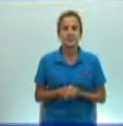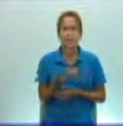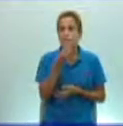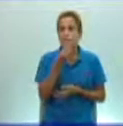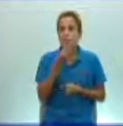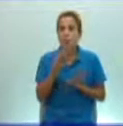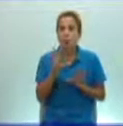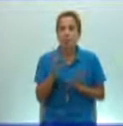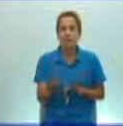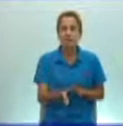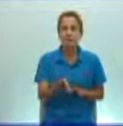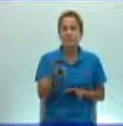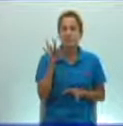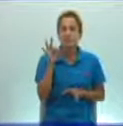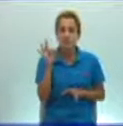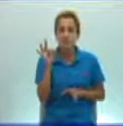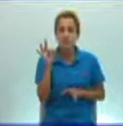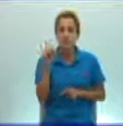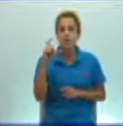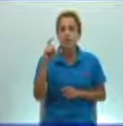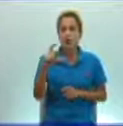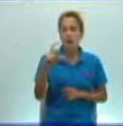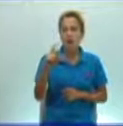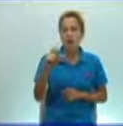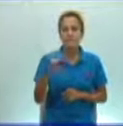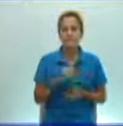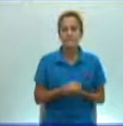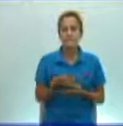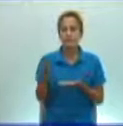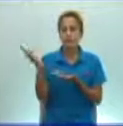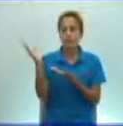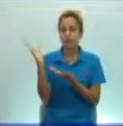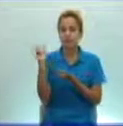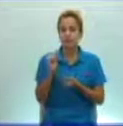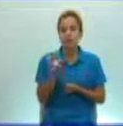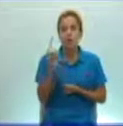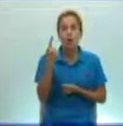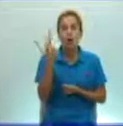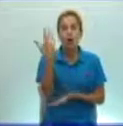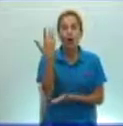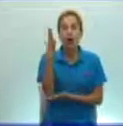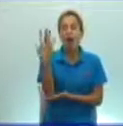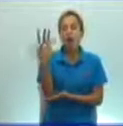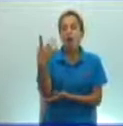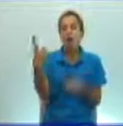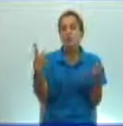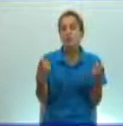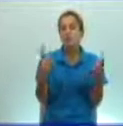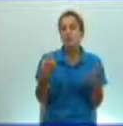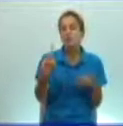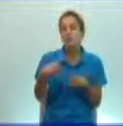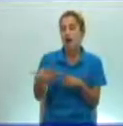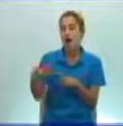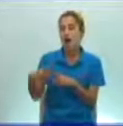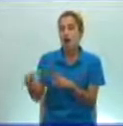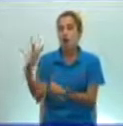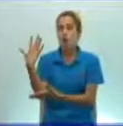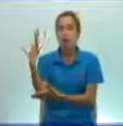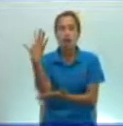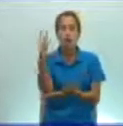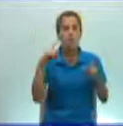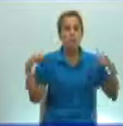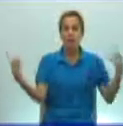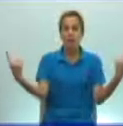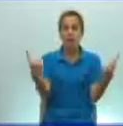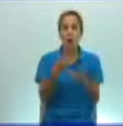haber seleccionado el siguiente fragmento. Un árbol necesita de otros árboles a su alrededor